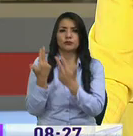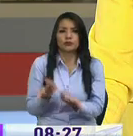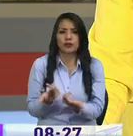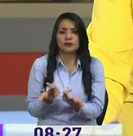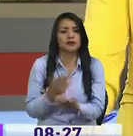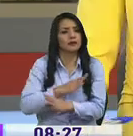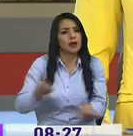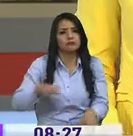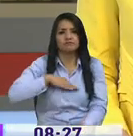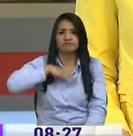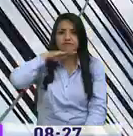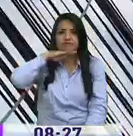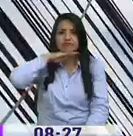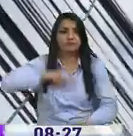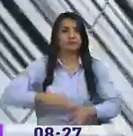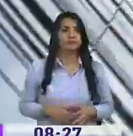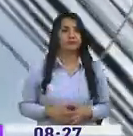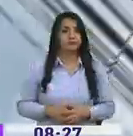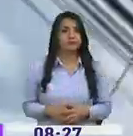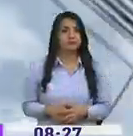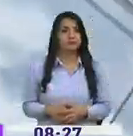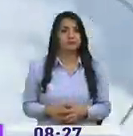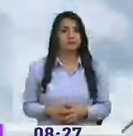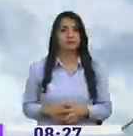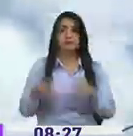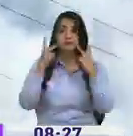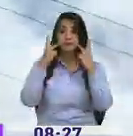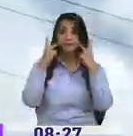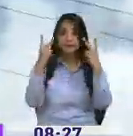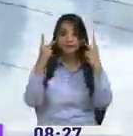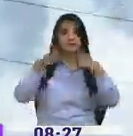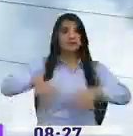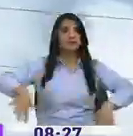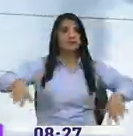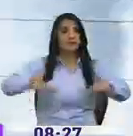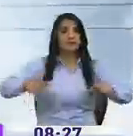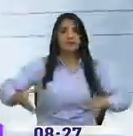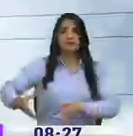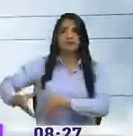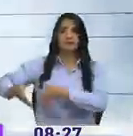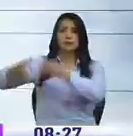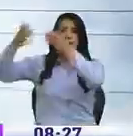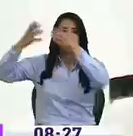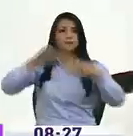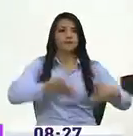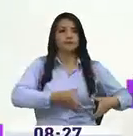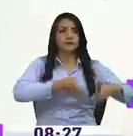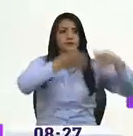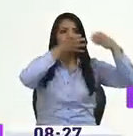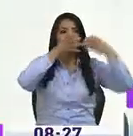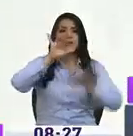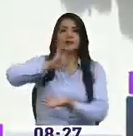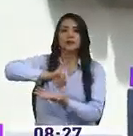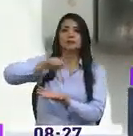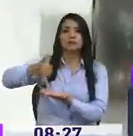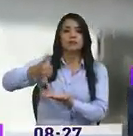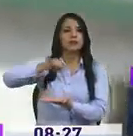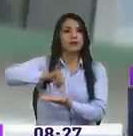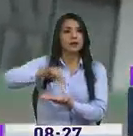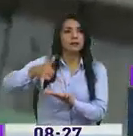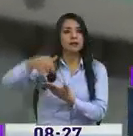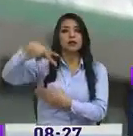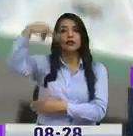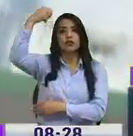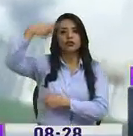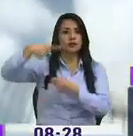cansados. El escenario se repite en varios postes de alumbrado público en el sector Jipijapa, al norte de Quito. Hay cables que